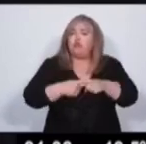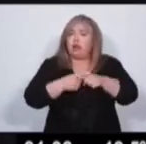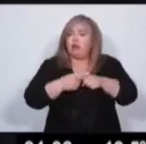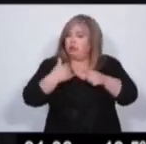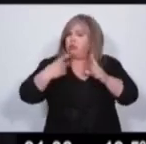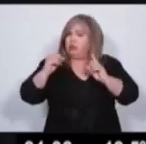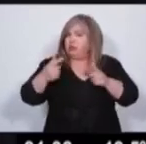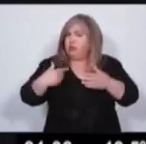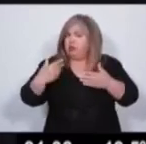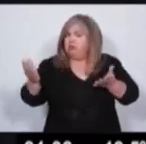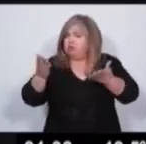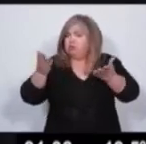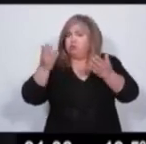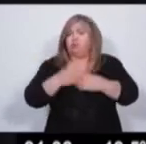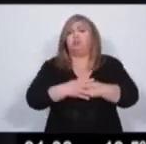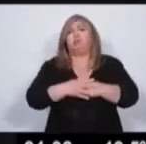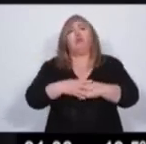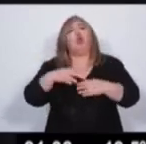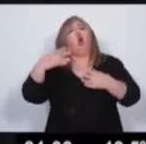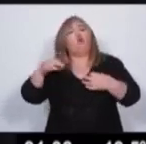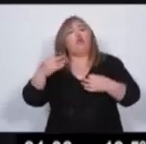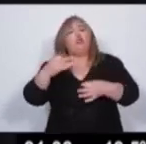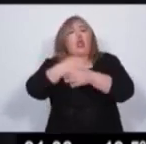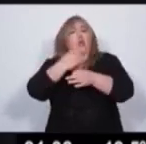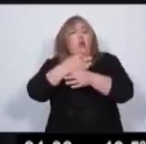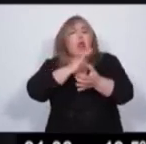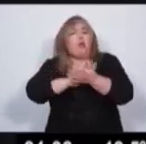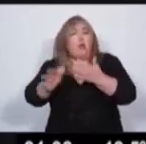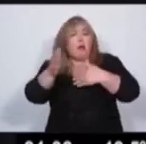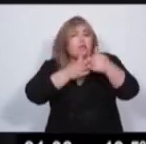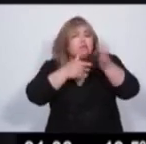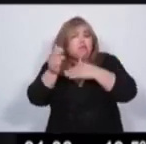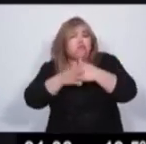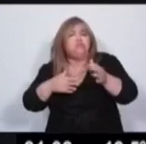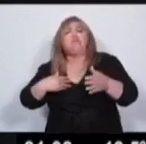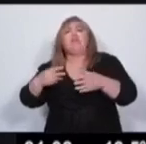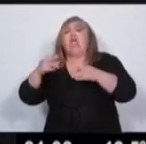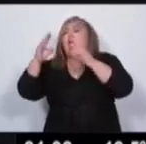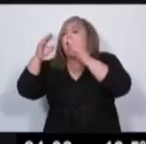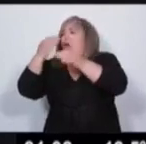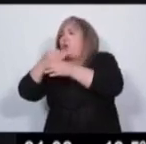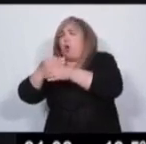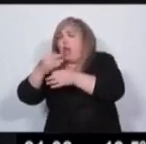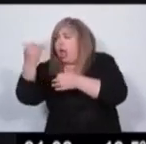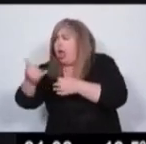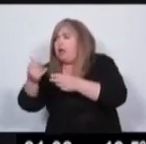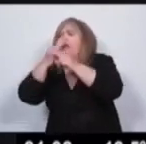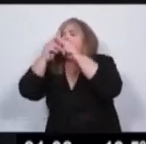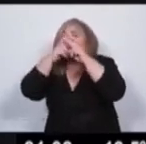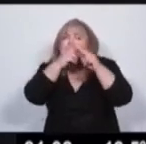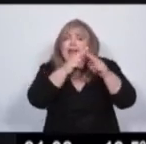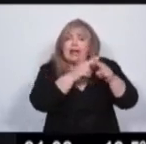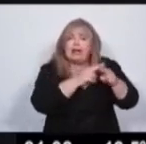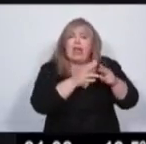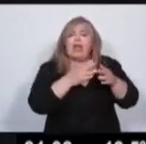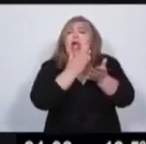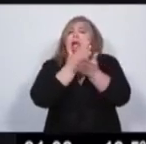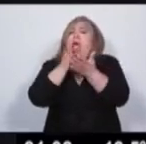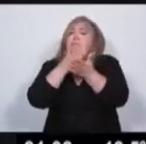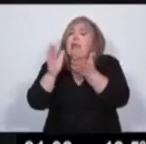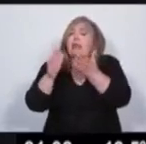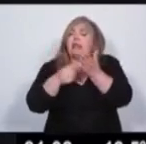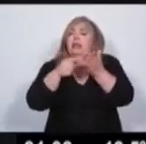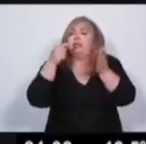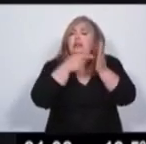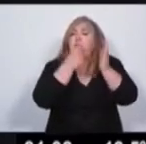tenemos que generar infraestructura y arreglar la infraestructura de nuestras escuelas tenemos que generar aparte del ítem